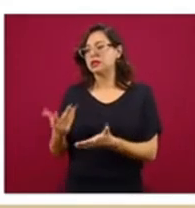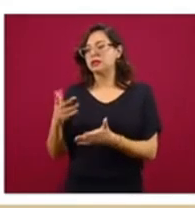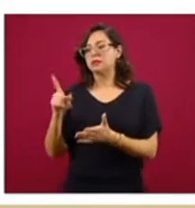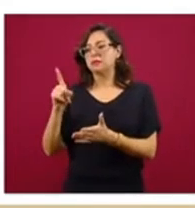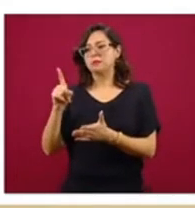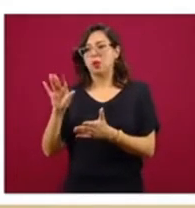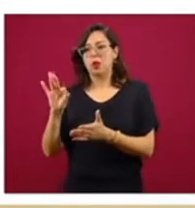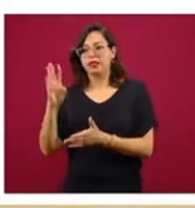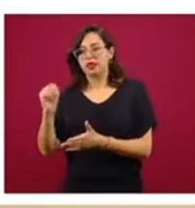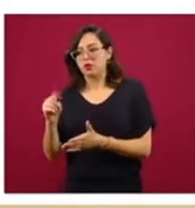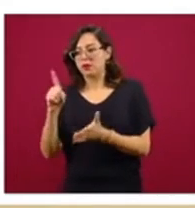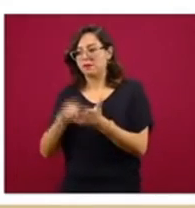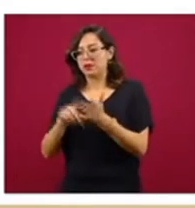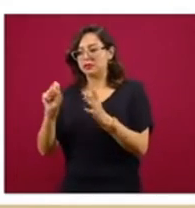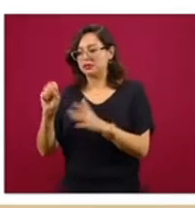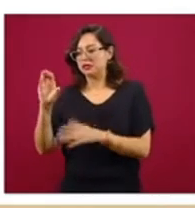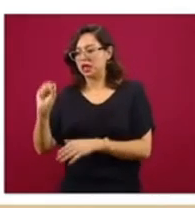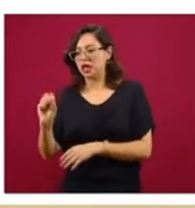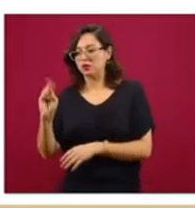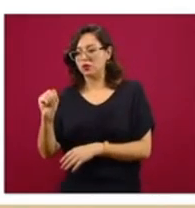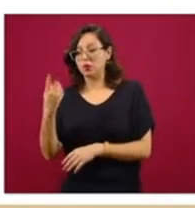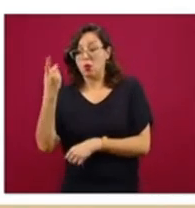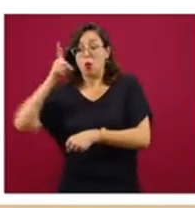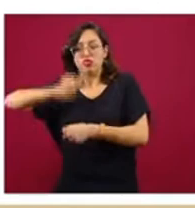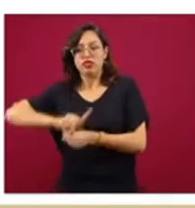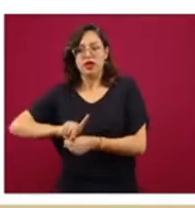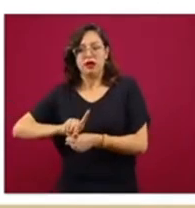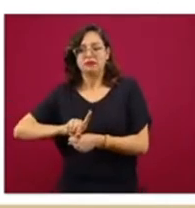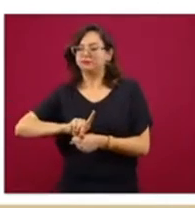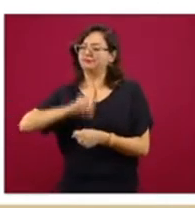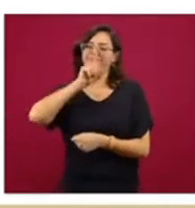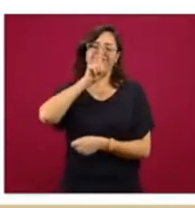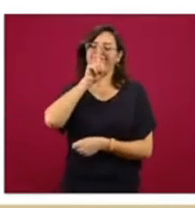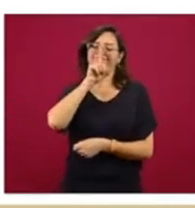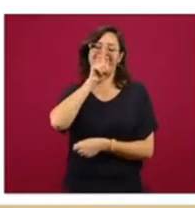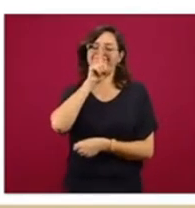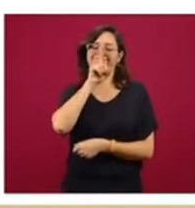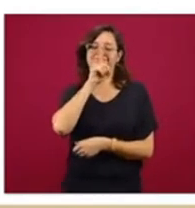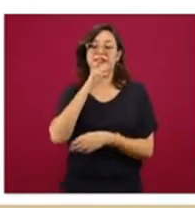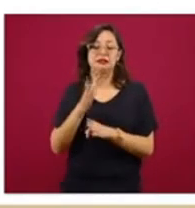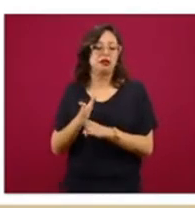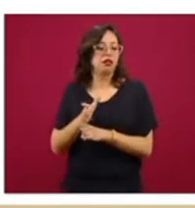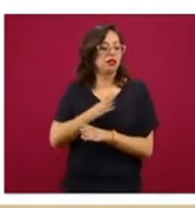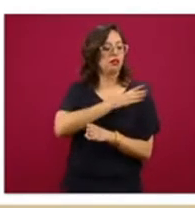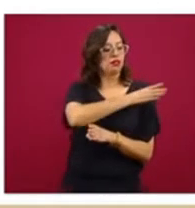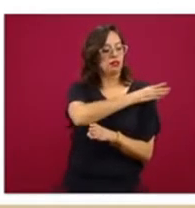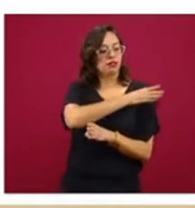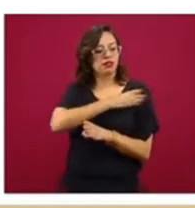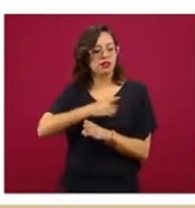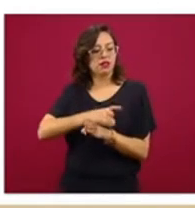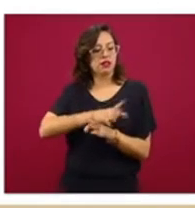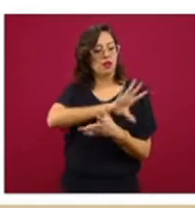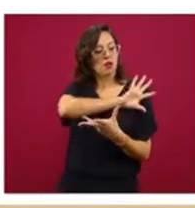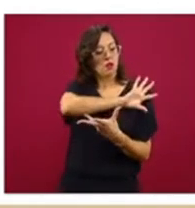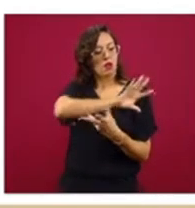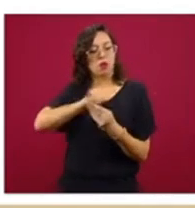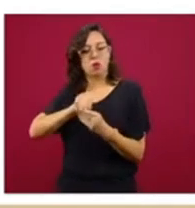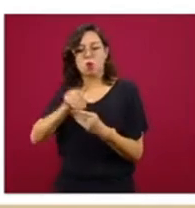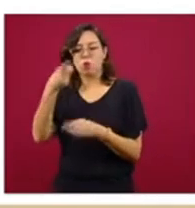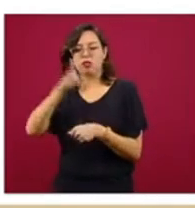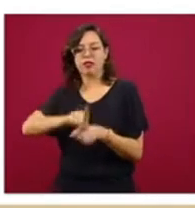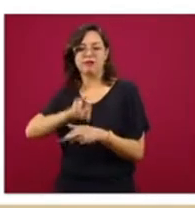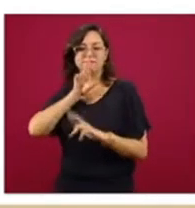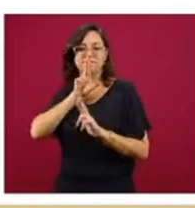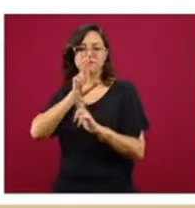casos fatales en un día. No es que hayan ocurrido en un día, es que fueron registradas y pertenecían a